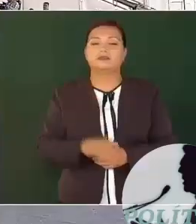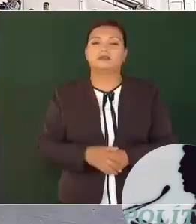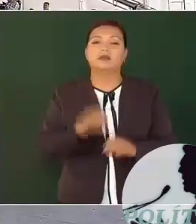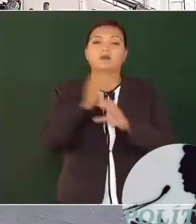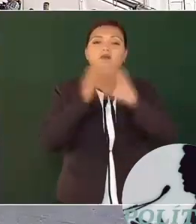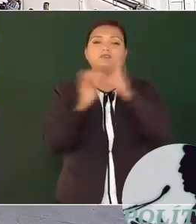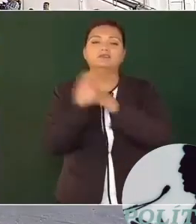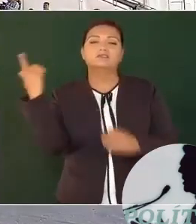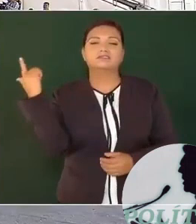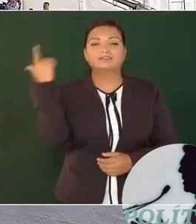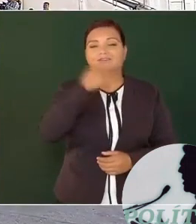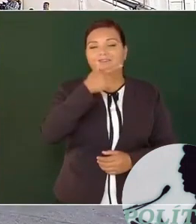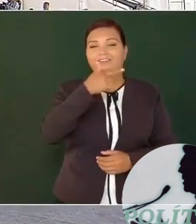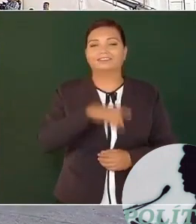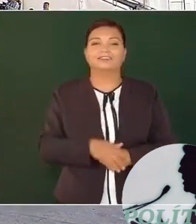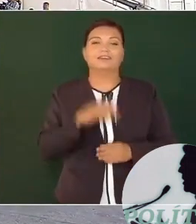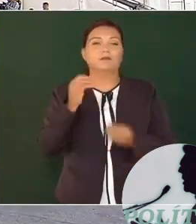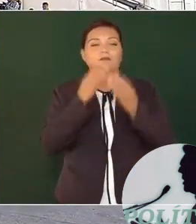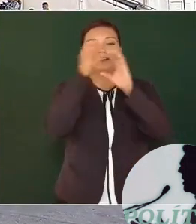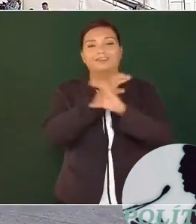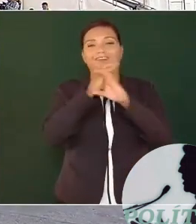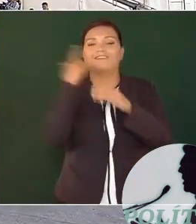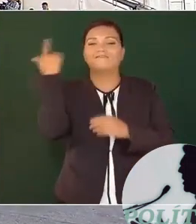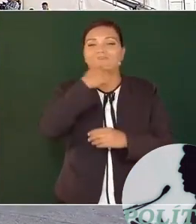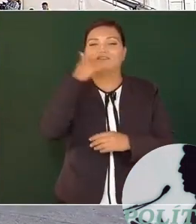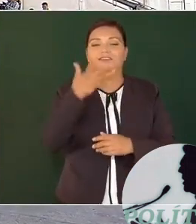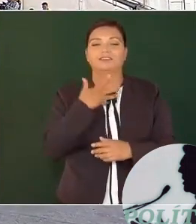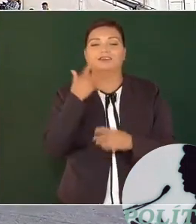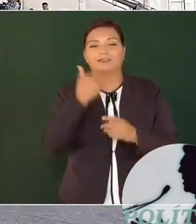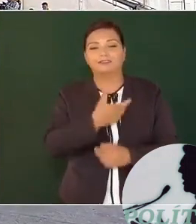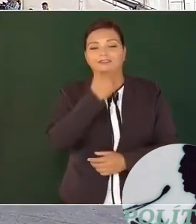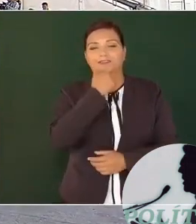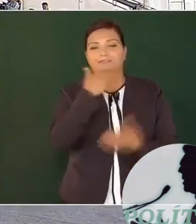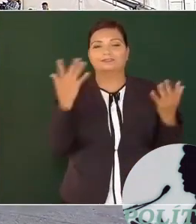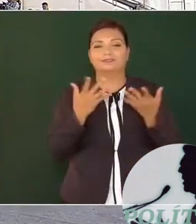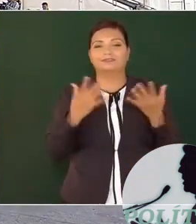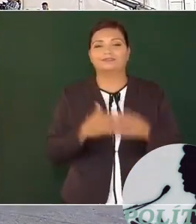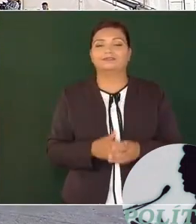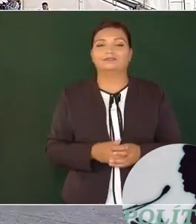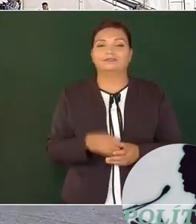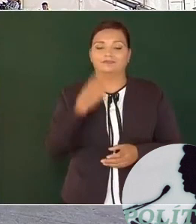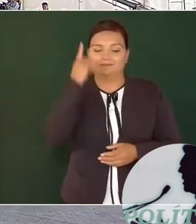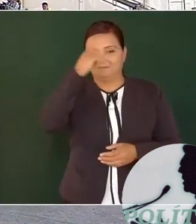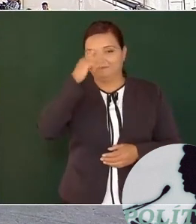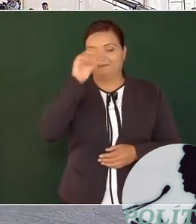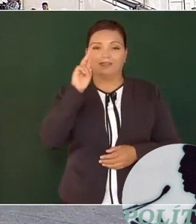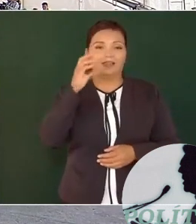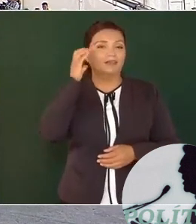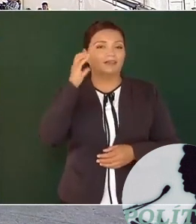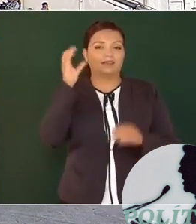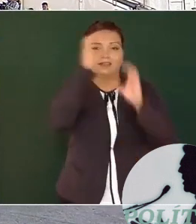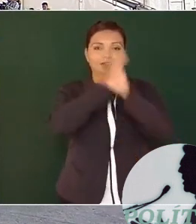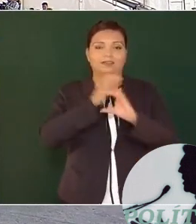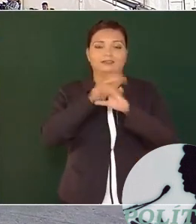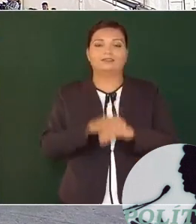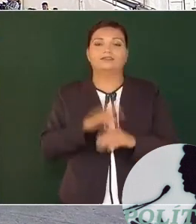cosa tan fea que causa risa. Ahí se las recomiendo.